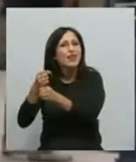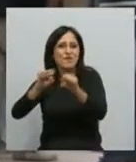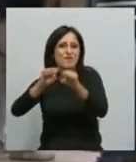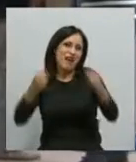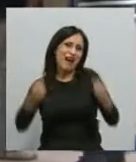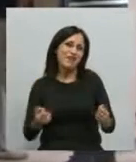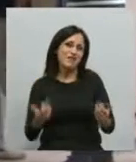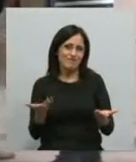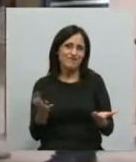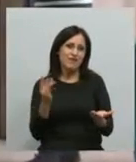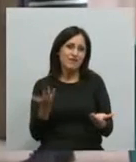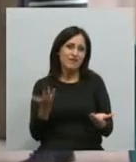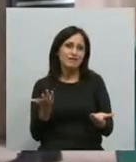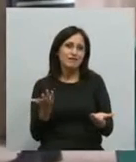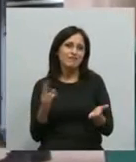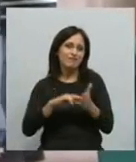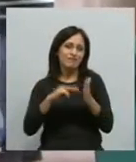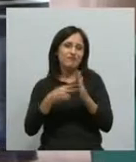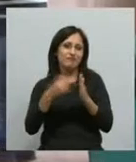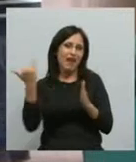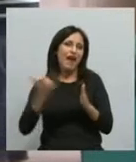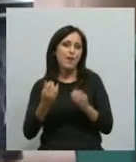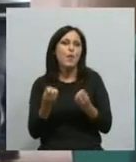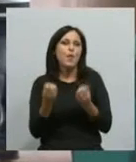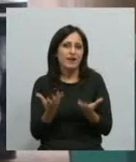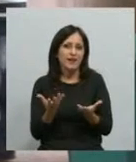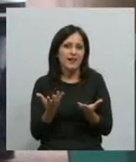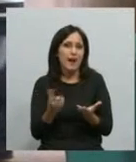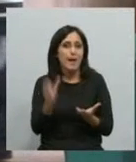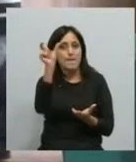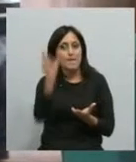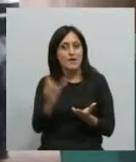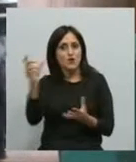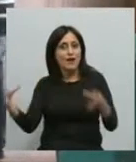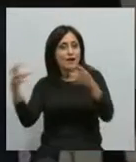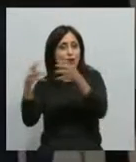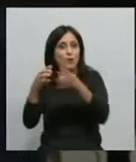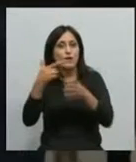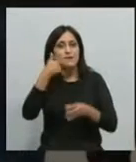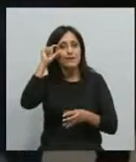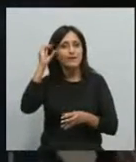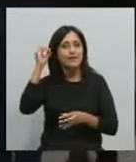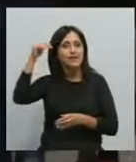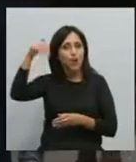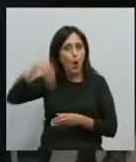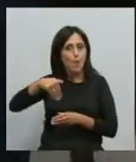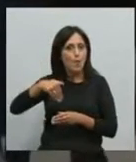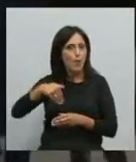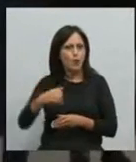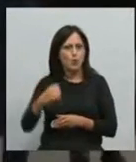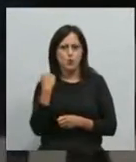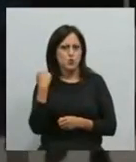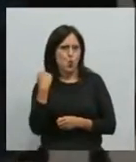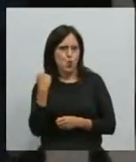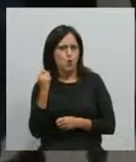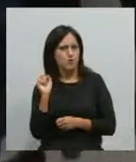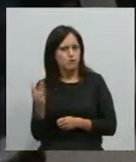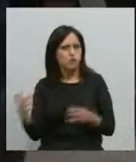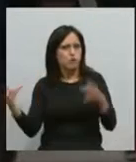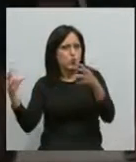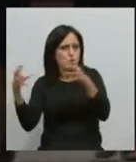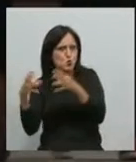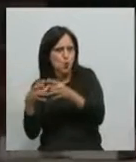lagos pero bueno también tengamos en cuenta que la gente del seom se empeñó en cierta forma no también en contribuir